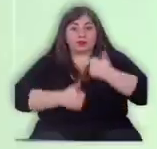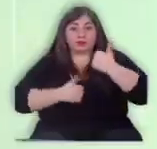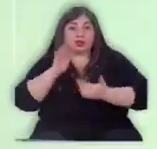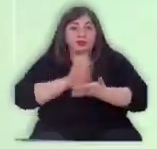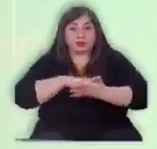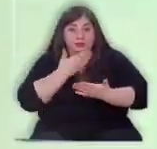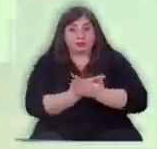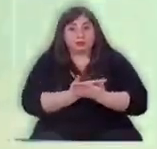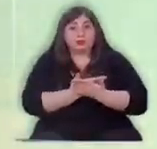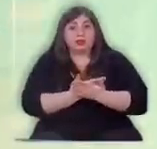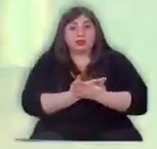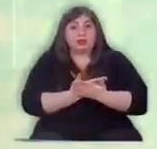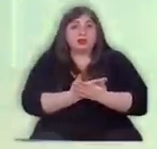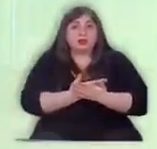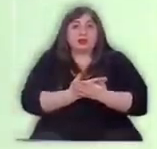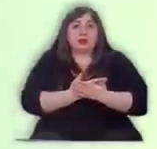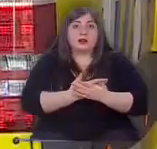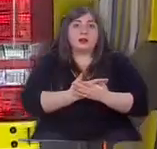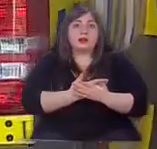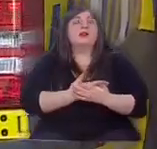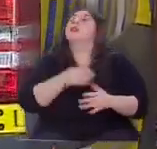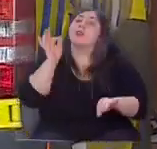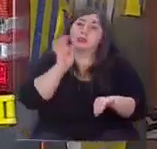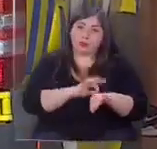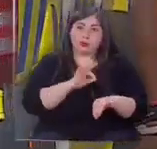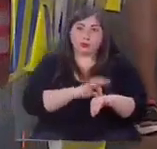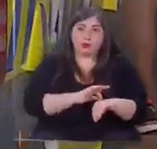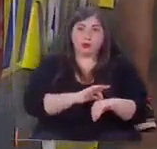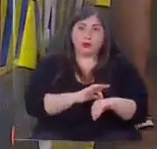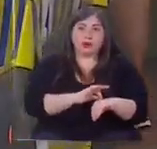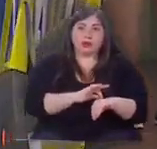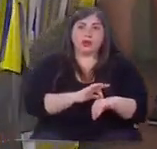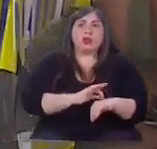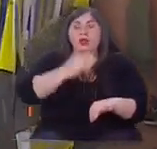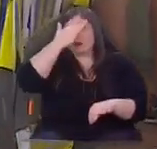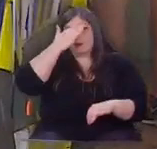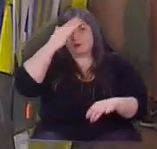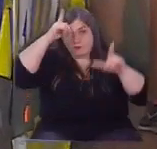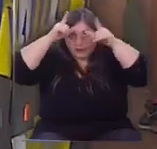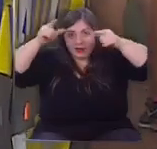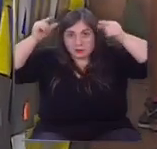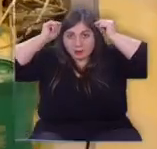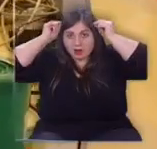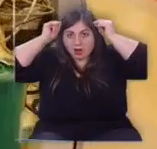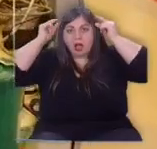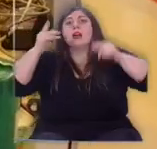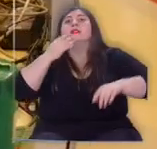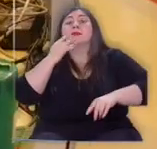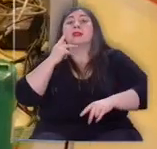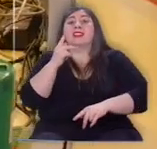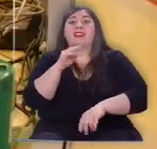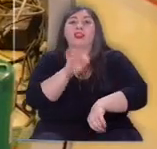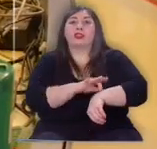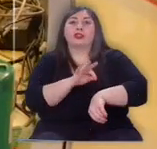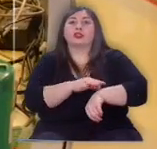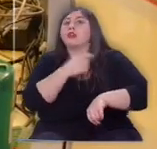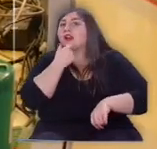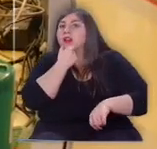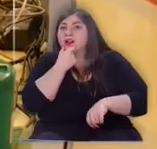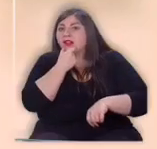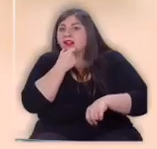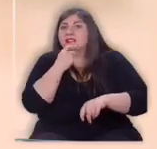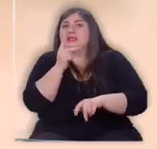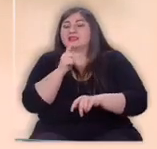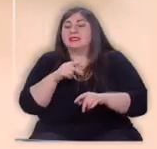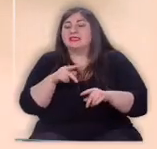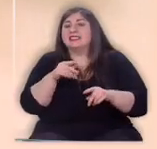salud, que se lo componen médicos, lo componen enfermeras y lo componen kinesiólogos y auxiliares,